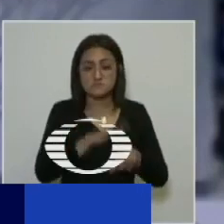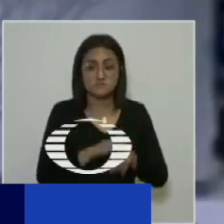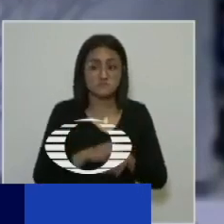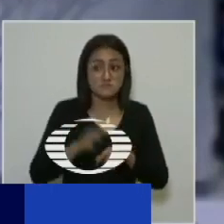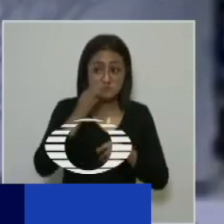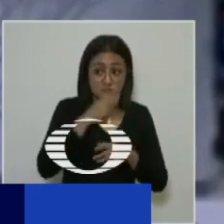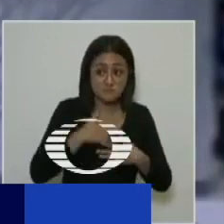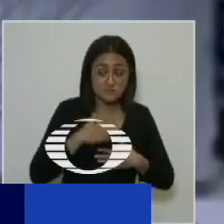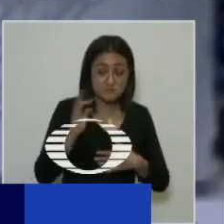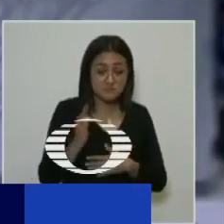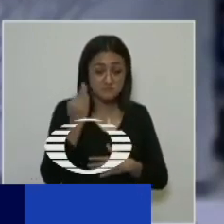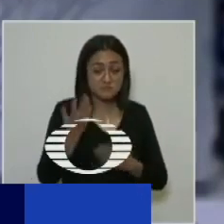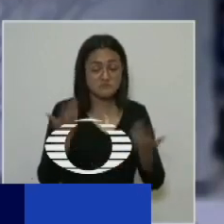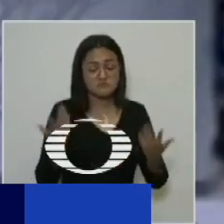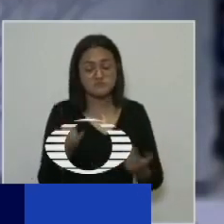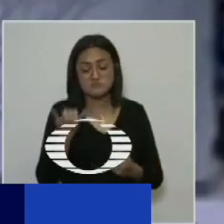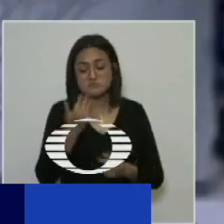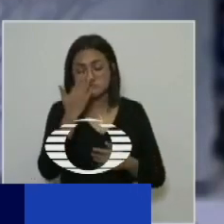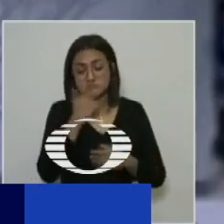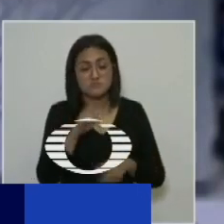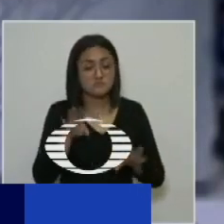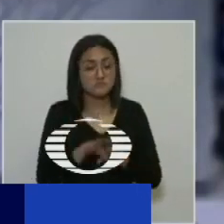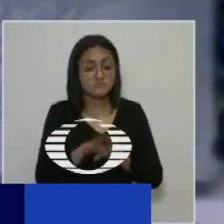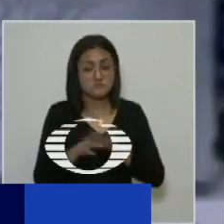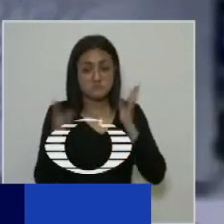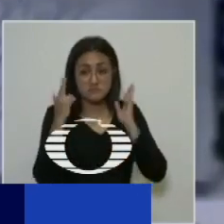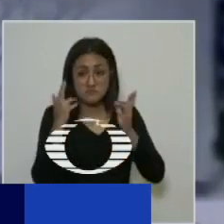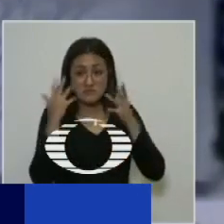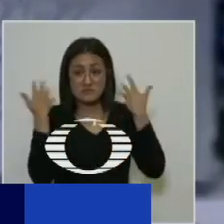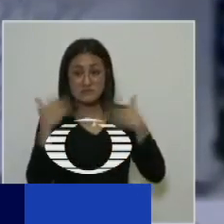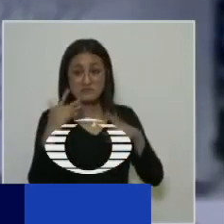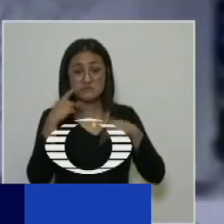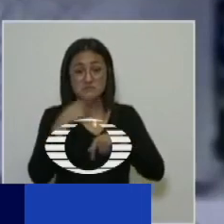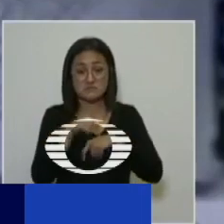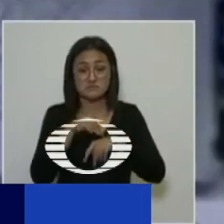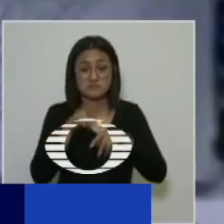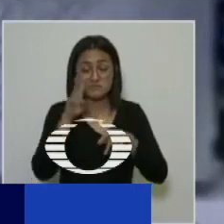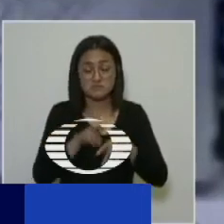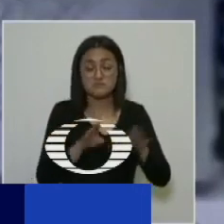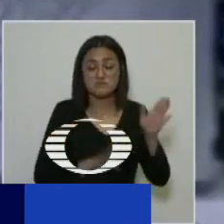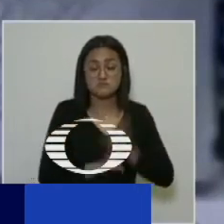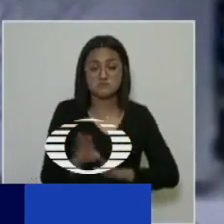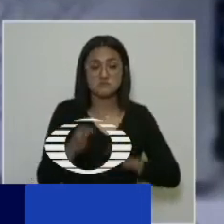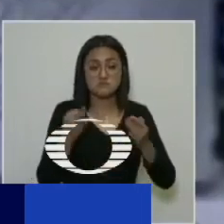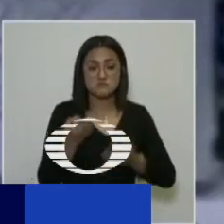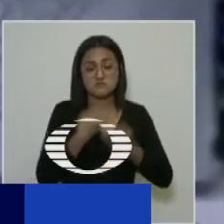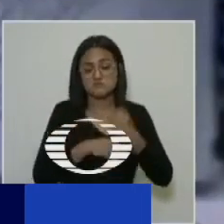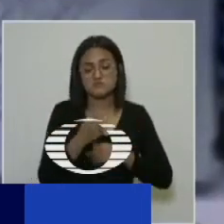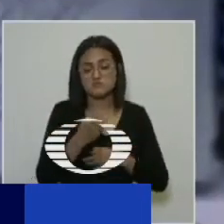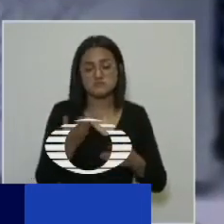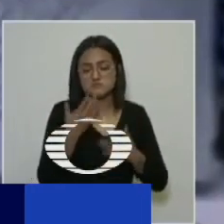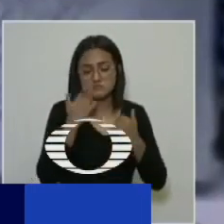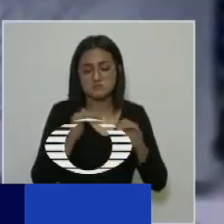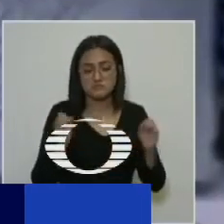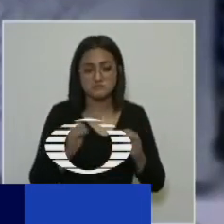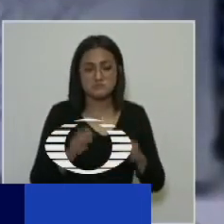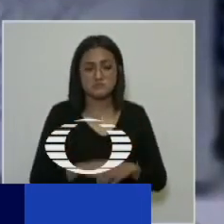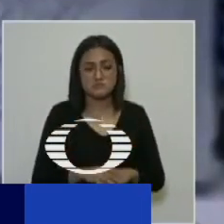biológico y alerta epidemiológica por un incremento en las variantes